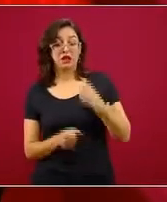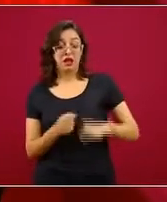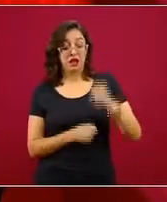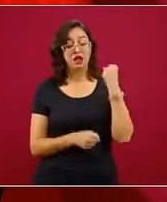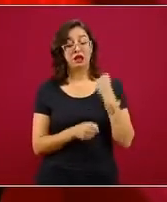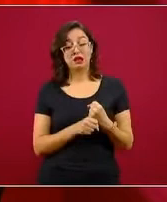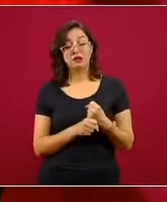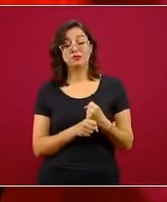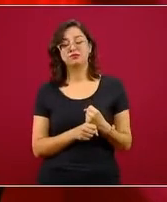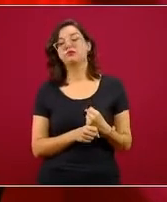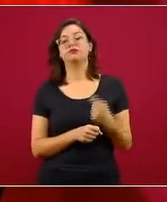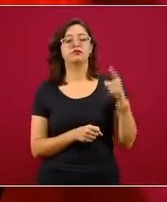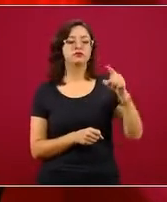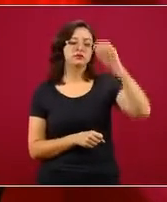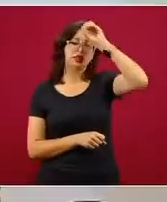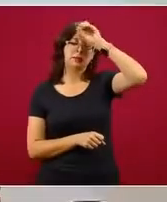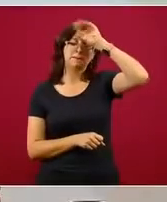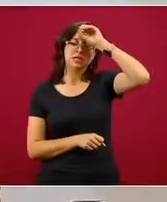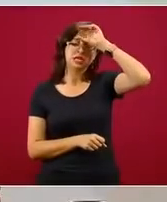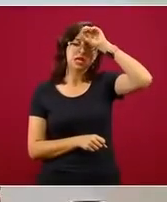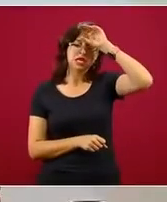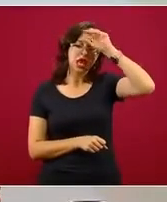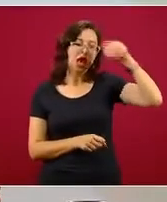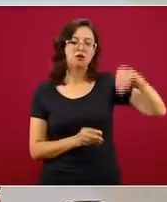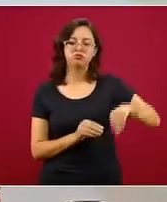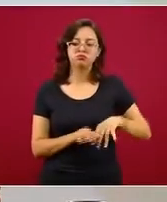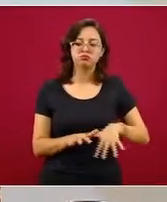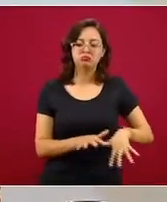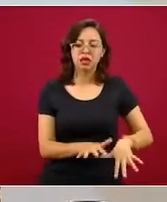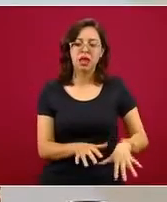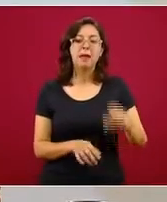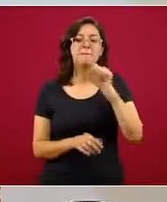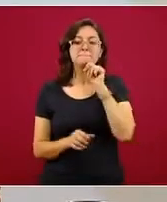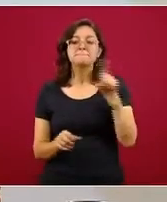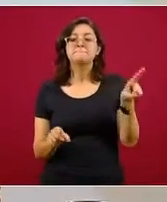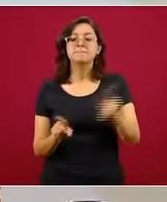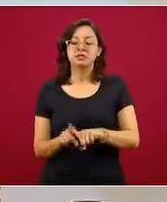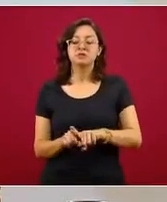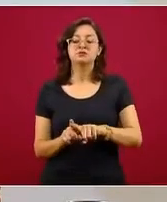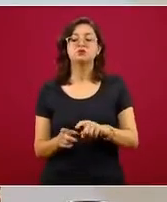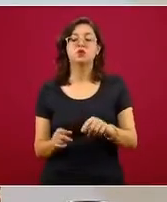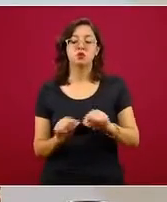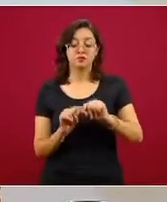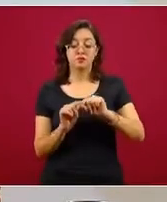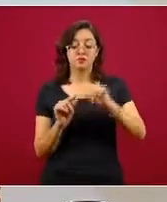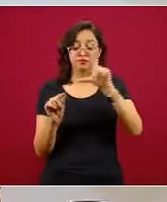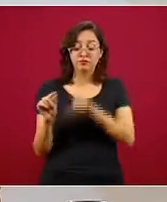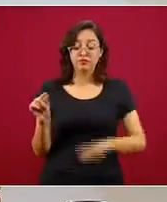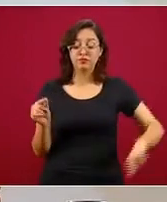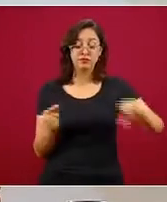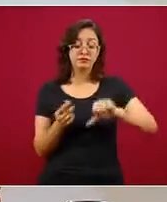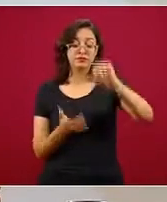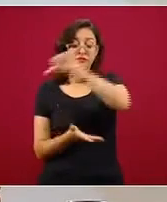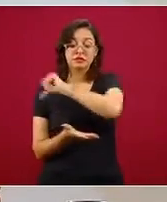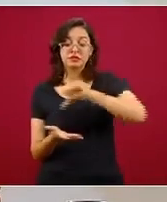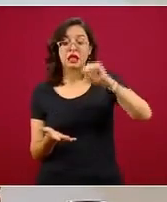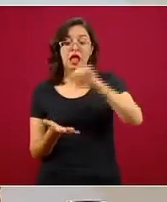río Sonora a partir de la actividad minera. Existen algunas presas en el centro de la República Mexicana que han estado